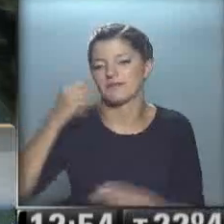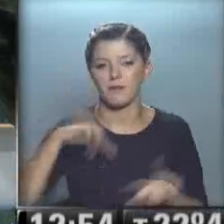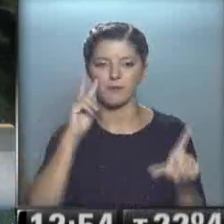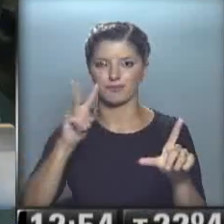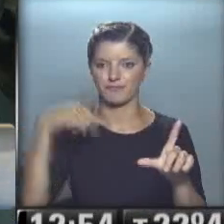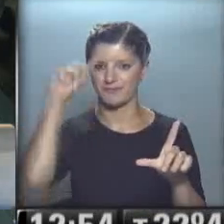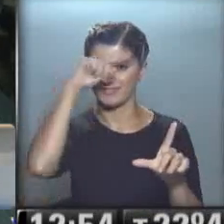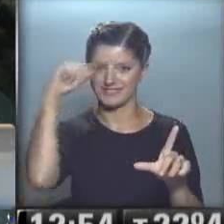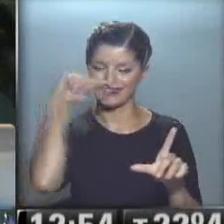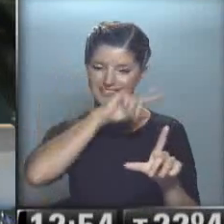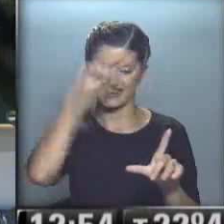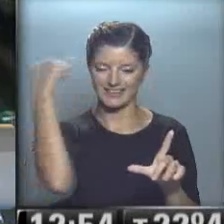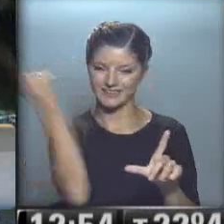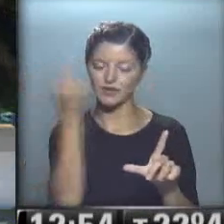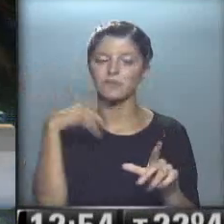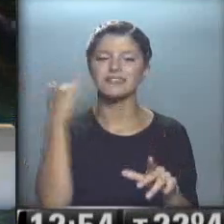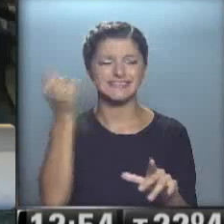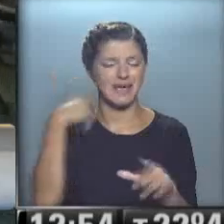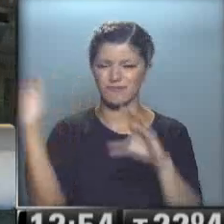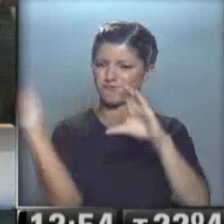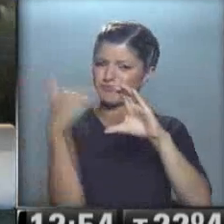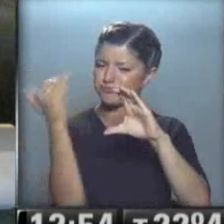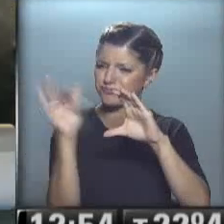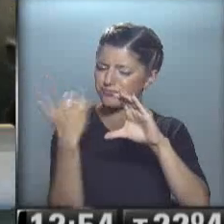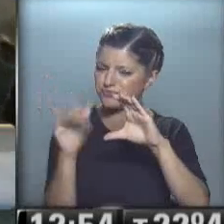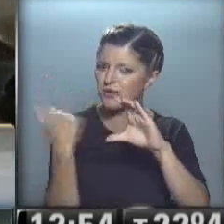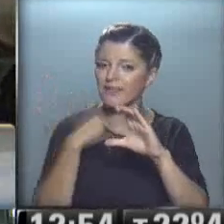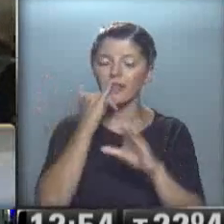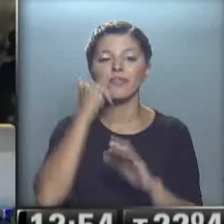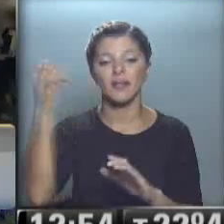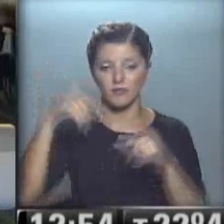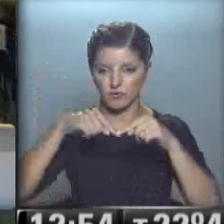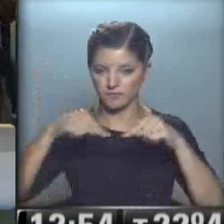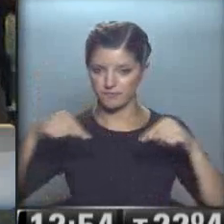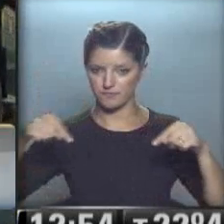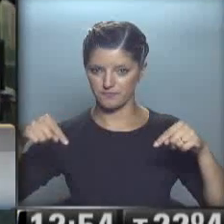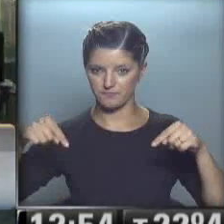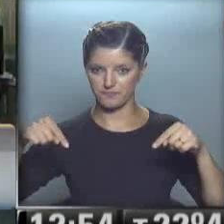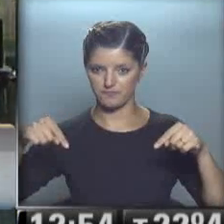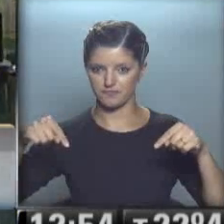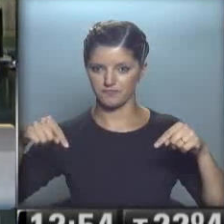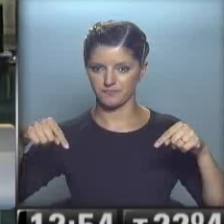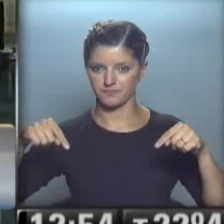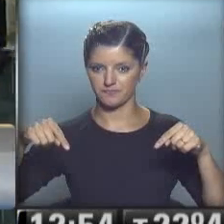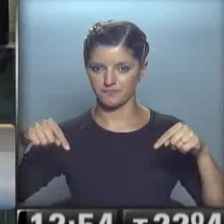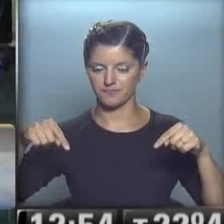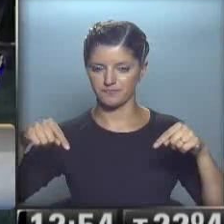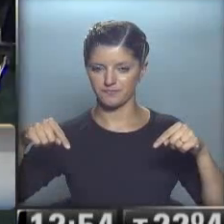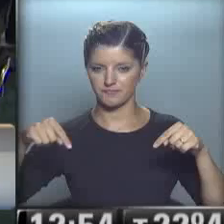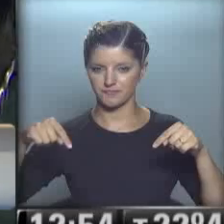7 internacional ya estamos recibiendo muchísimos mensajes al 08004 1777 y al 4535